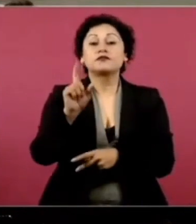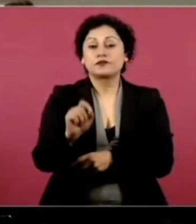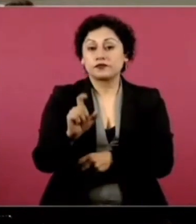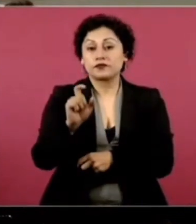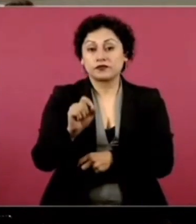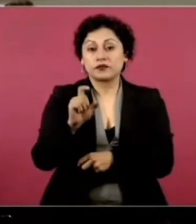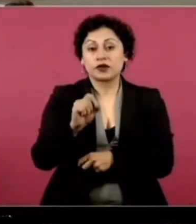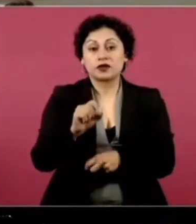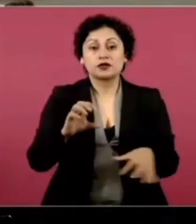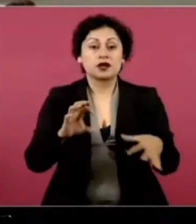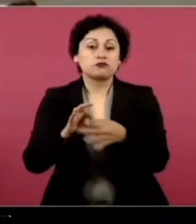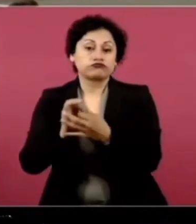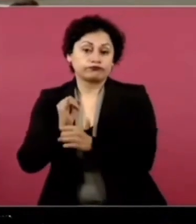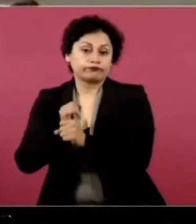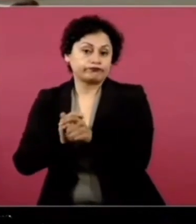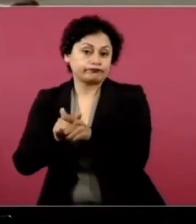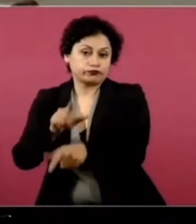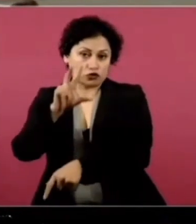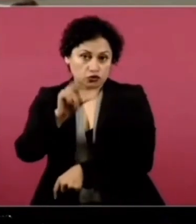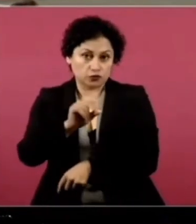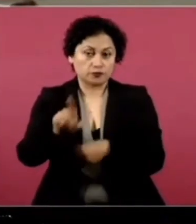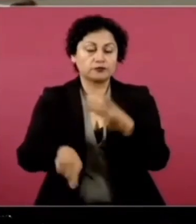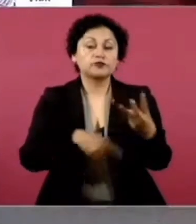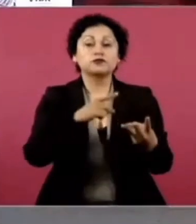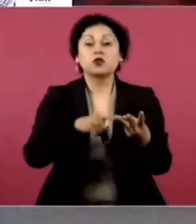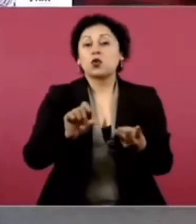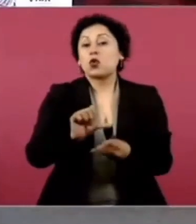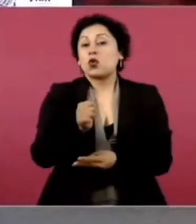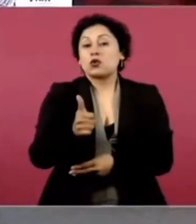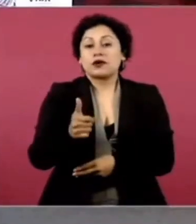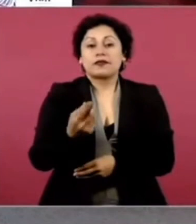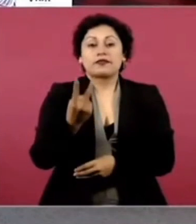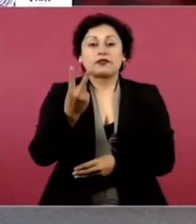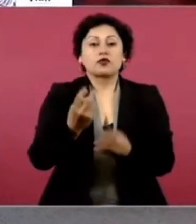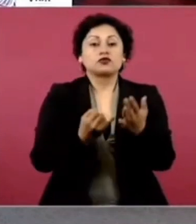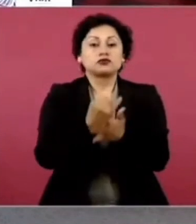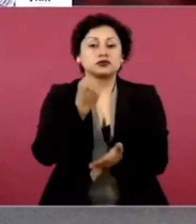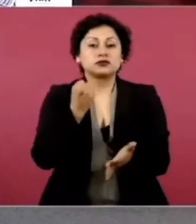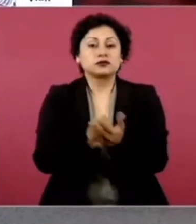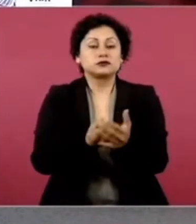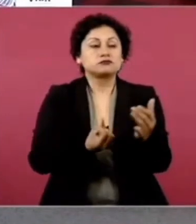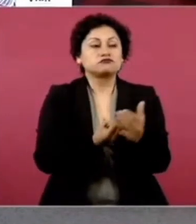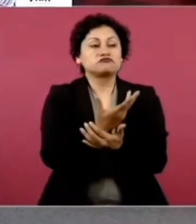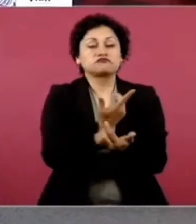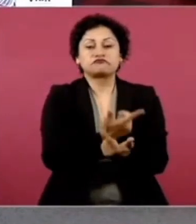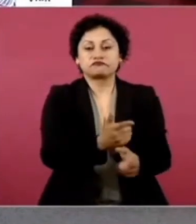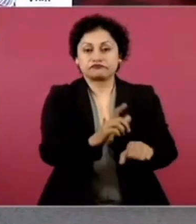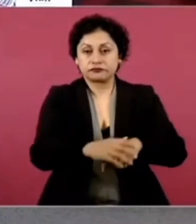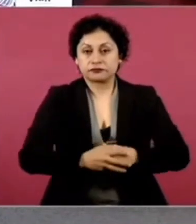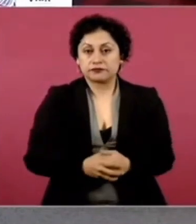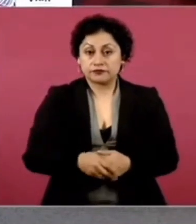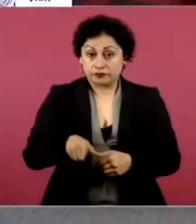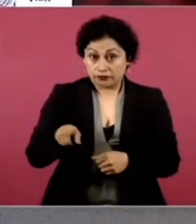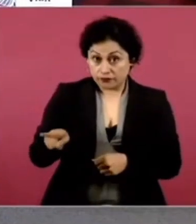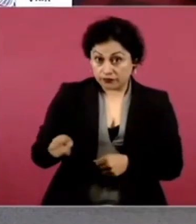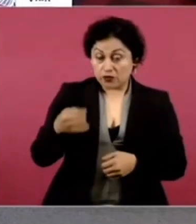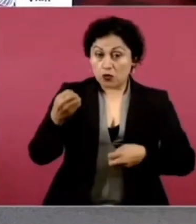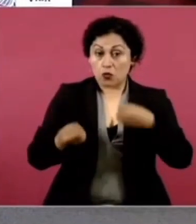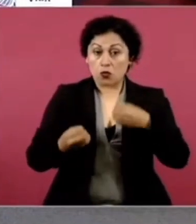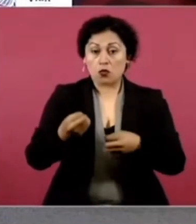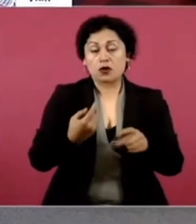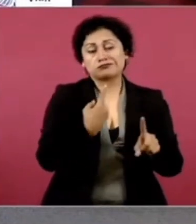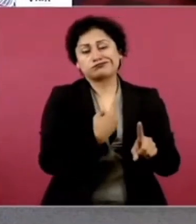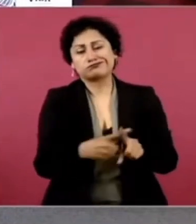no vinculación a proceso y ha emitido 2 sentencias absolutorias. Este juez ha dictado diversas